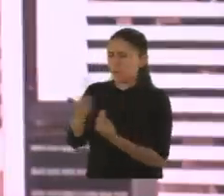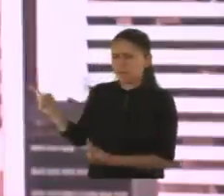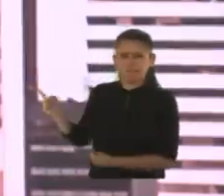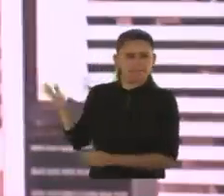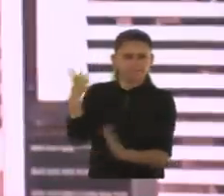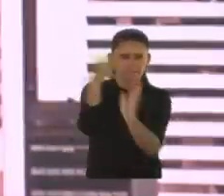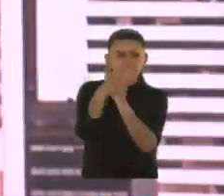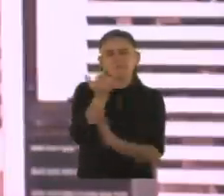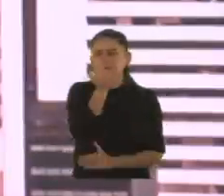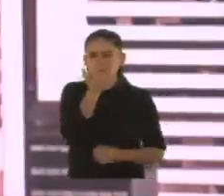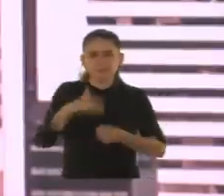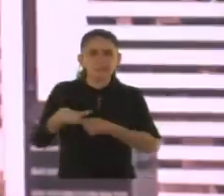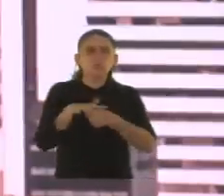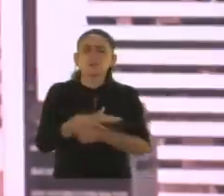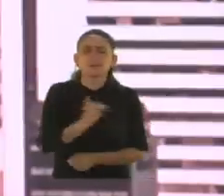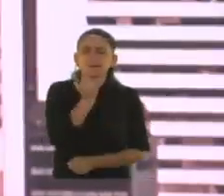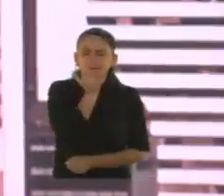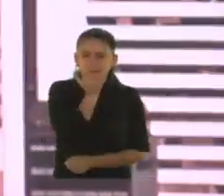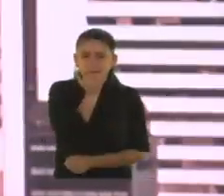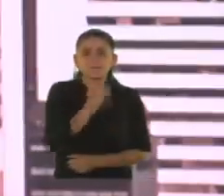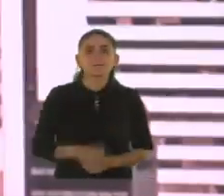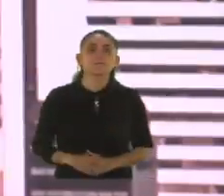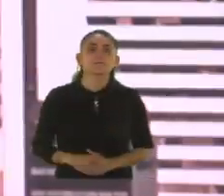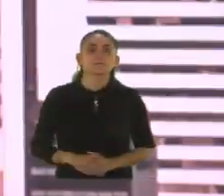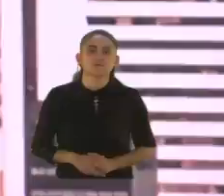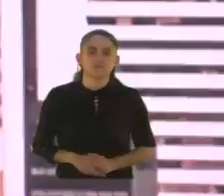es la situación que están viviendo los habitantes. Adelante.